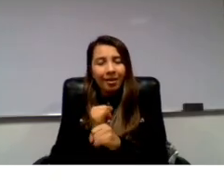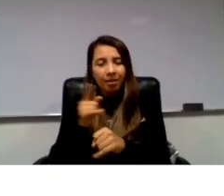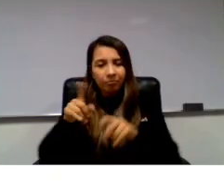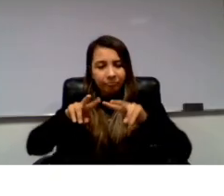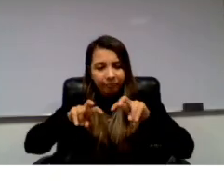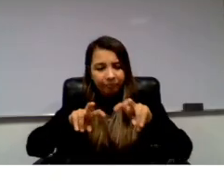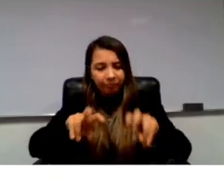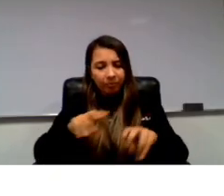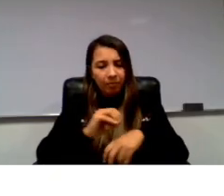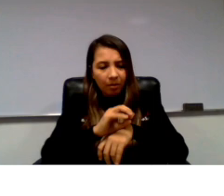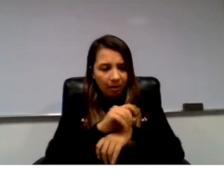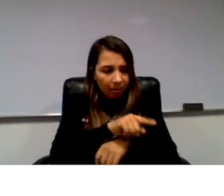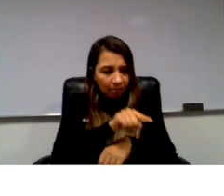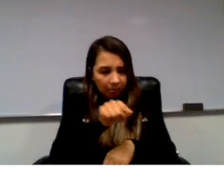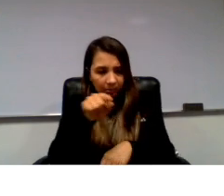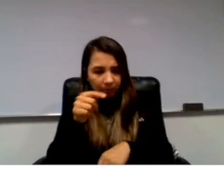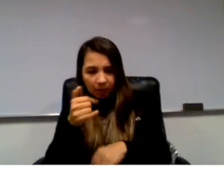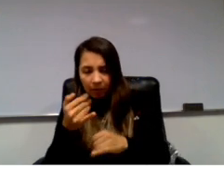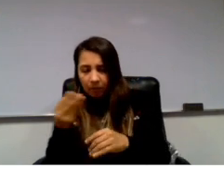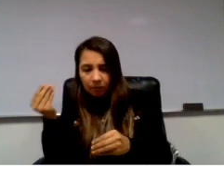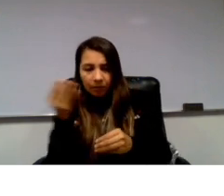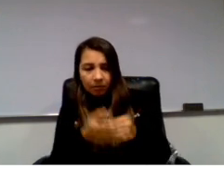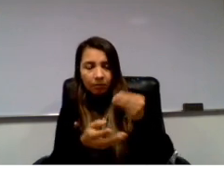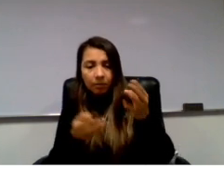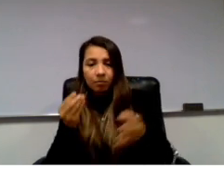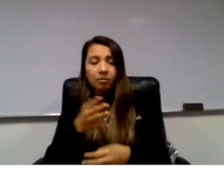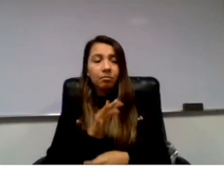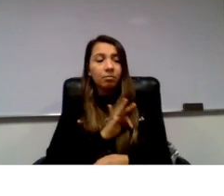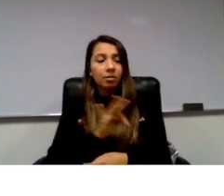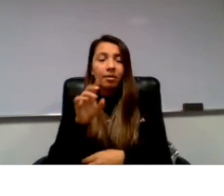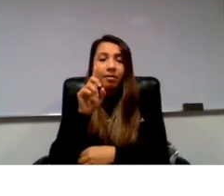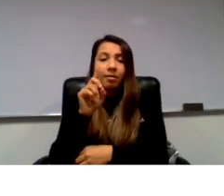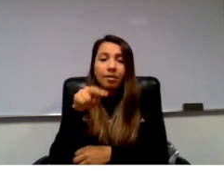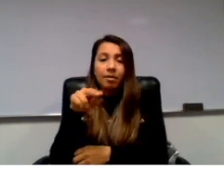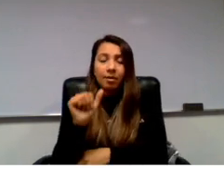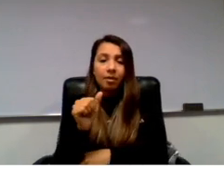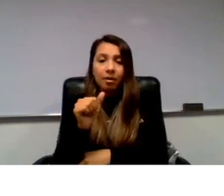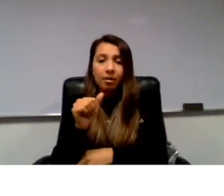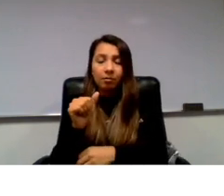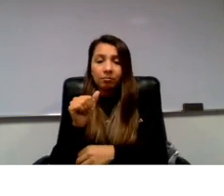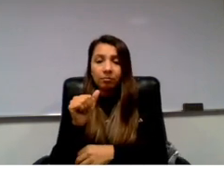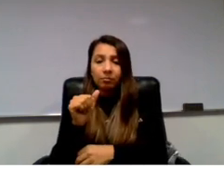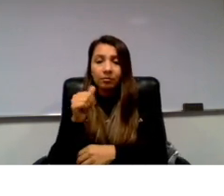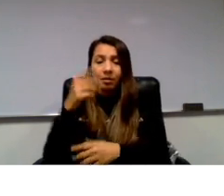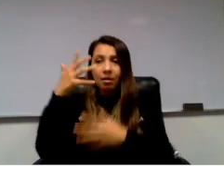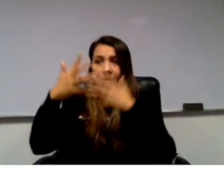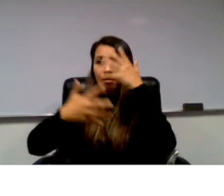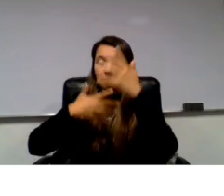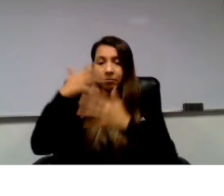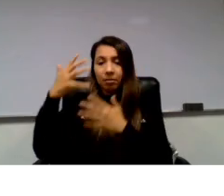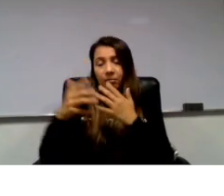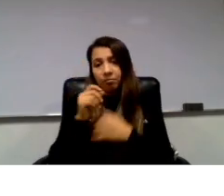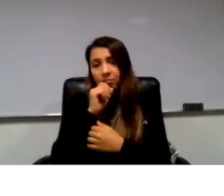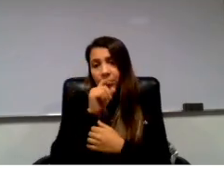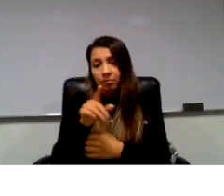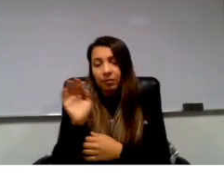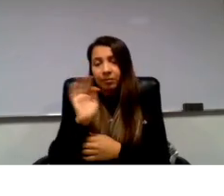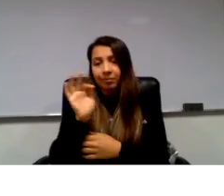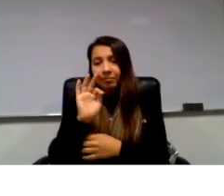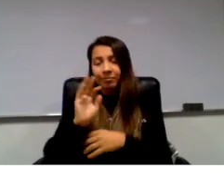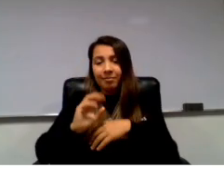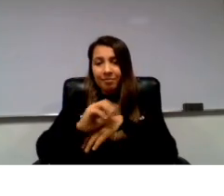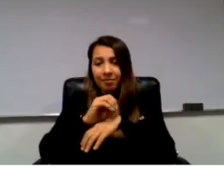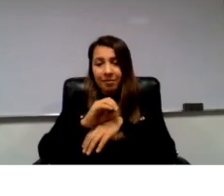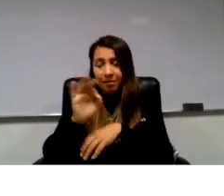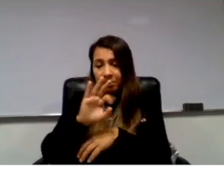distintas bacterias, ¿no? Pero también son capaces de tomar DNA directamente del ambiente, ¿no? Entonces, si una bacteria